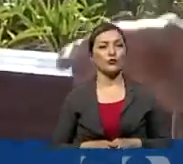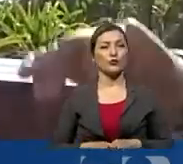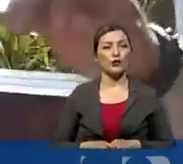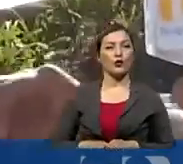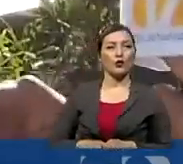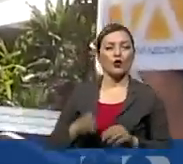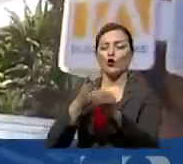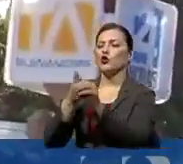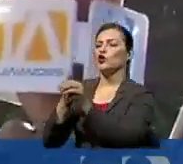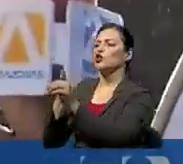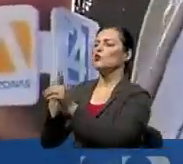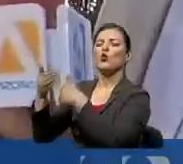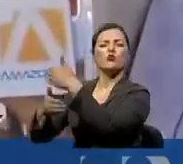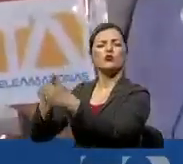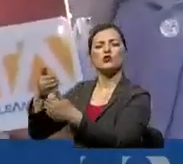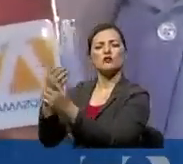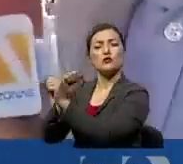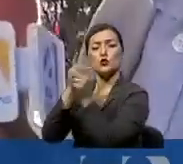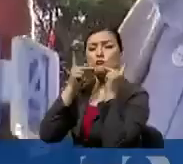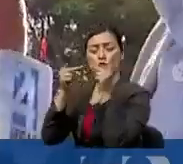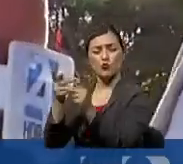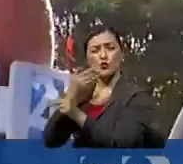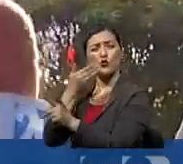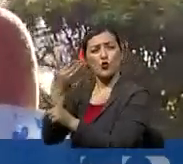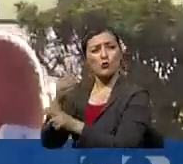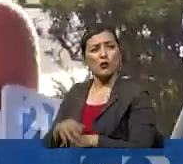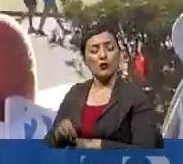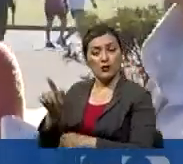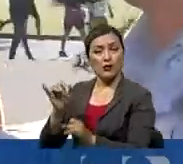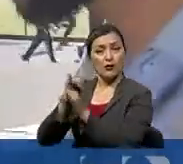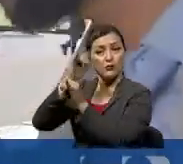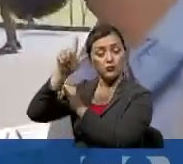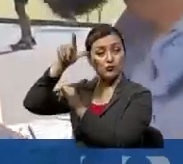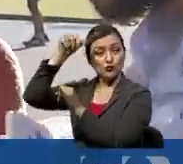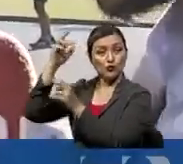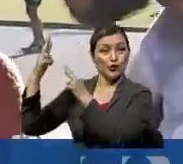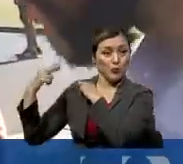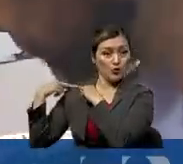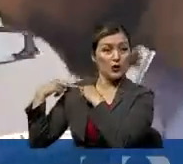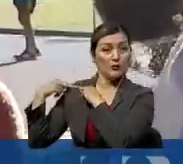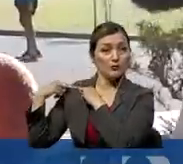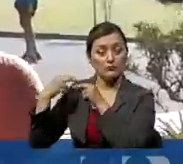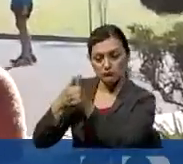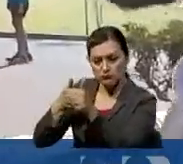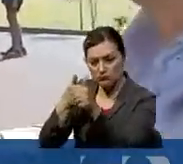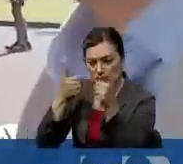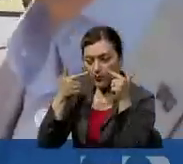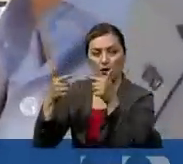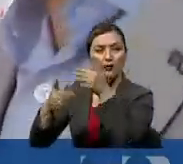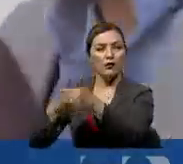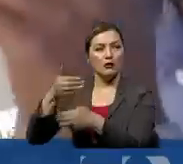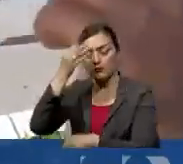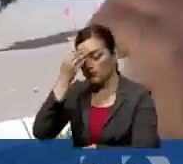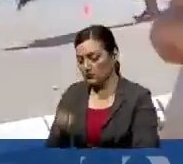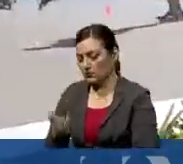realizar este proceso. La Defensoría Pública justamente es una de las entidades de gobierno que estará siguiendo este proceso.